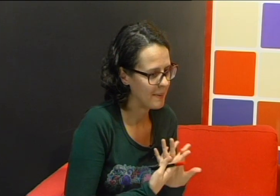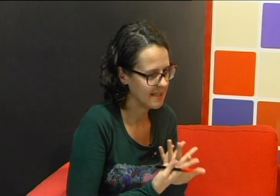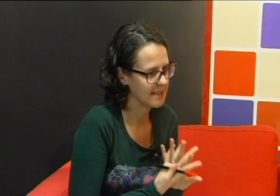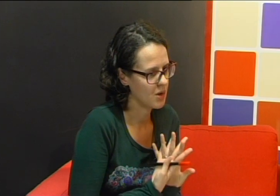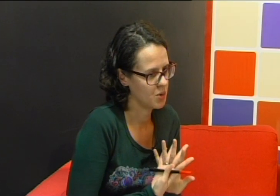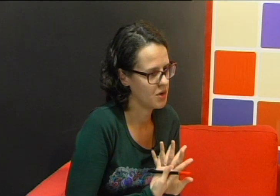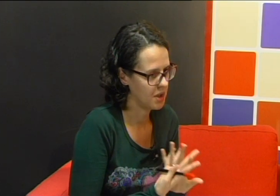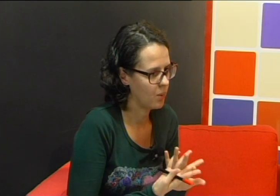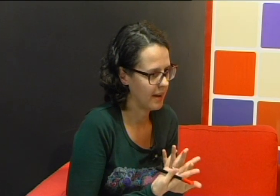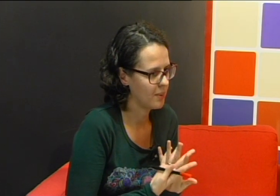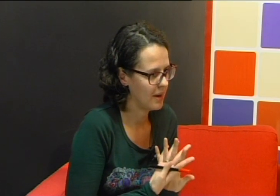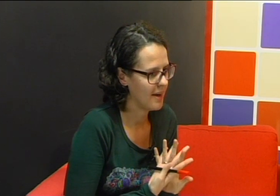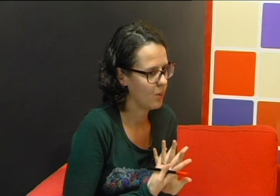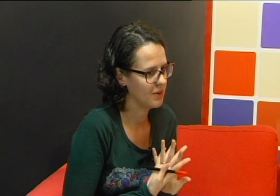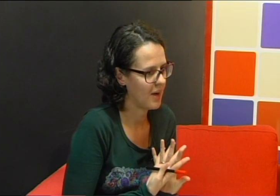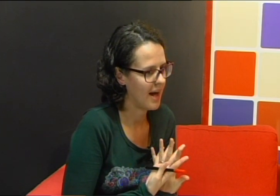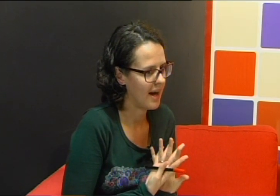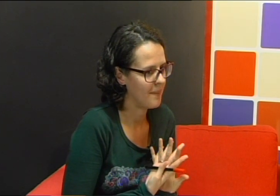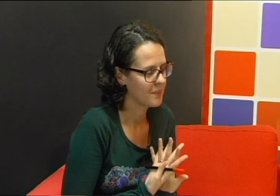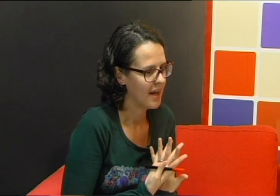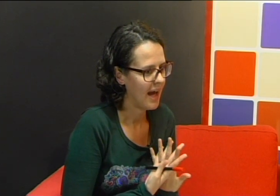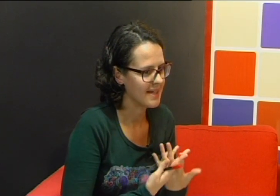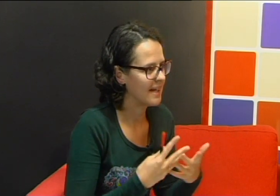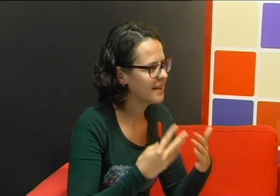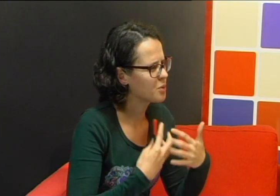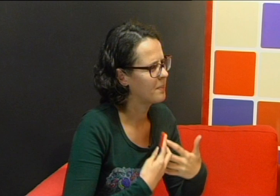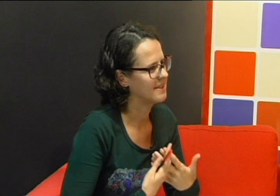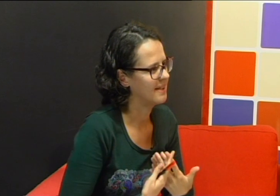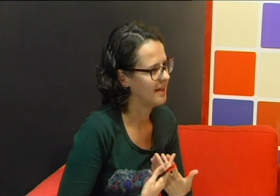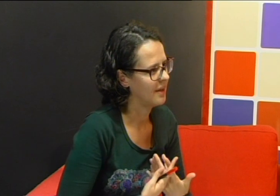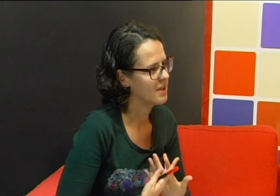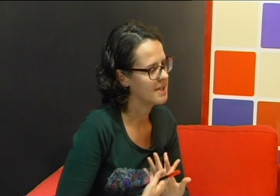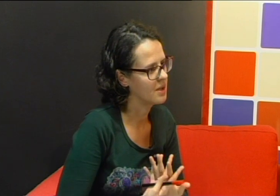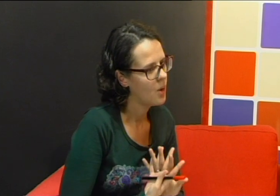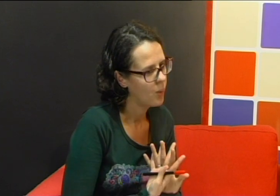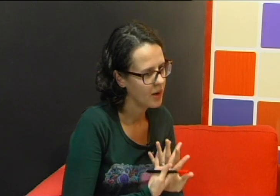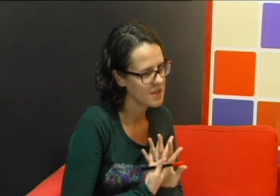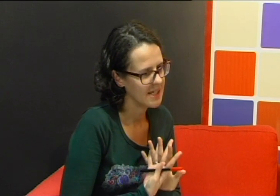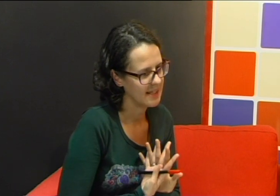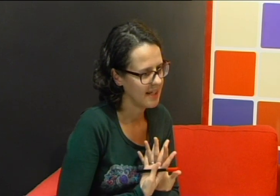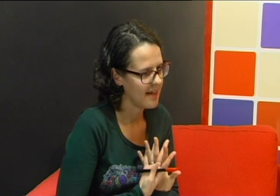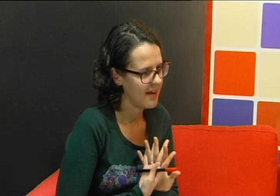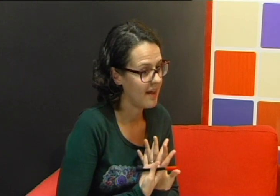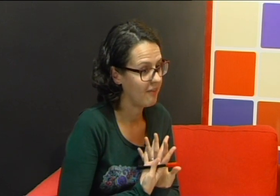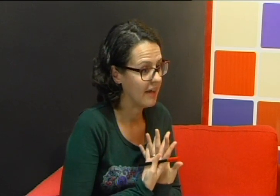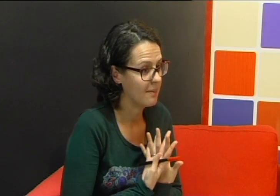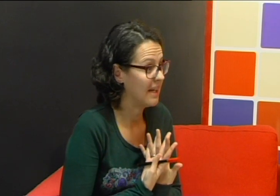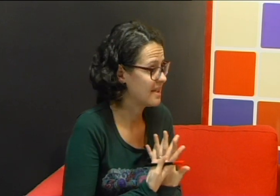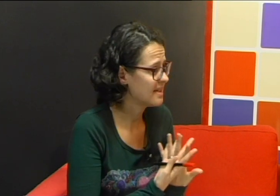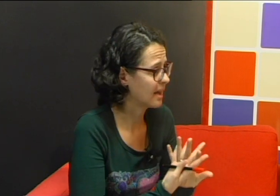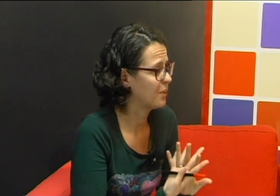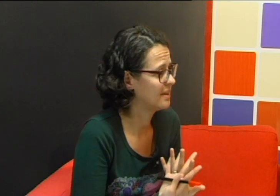me parece que eeuu tiene un gran problema en cuanto a salir de su propia estrategia no es decir una cosa es la estrategia de